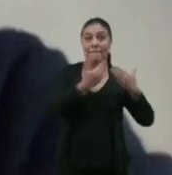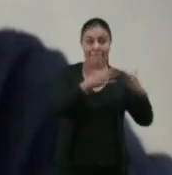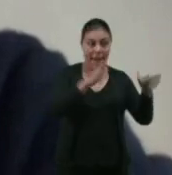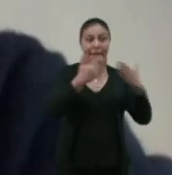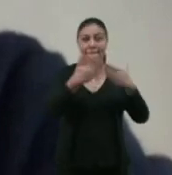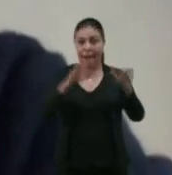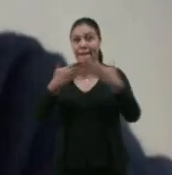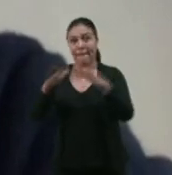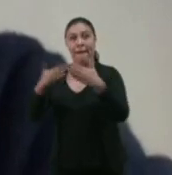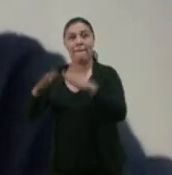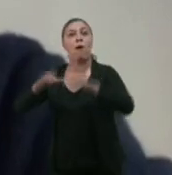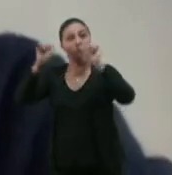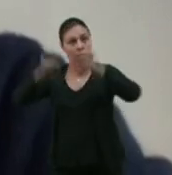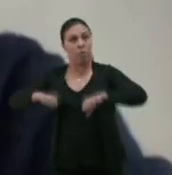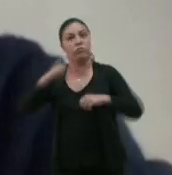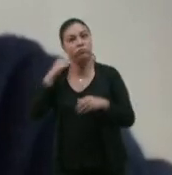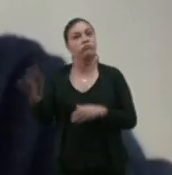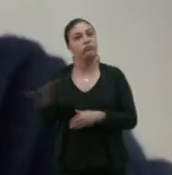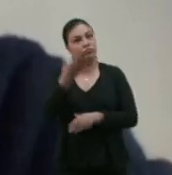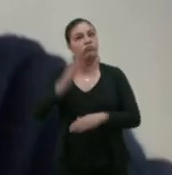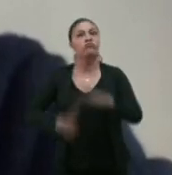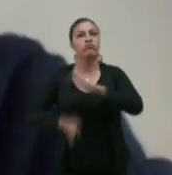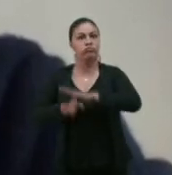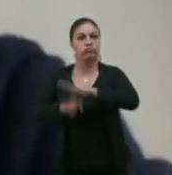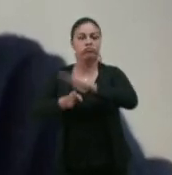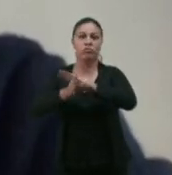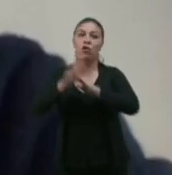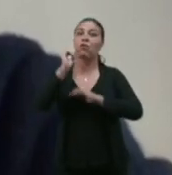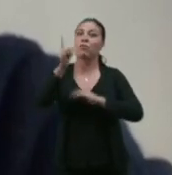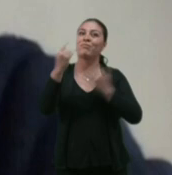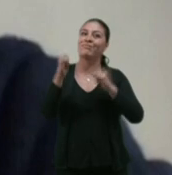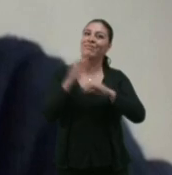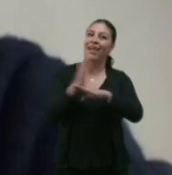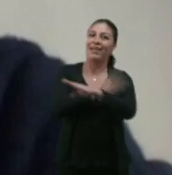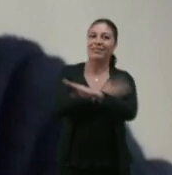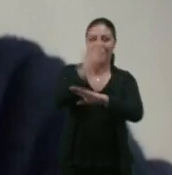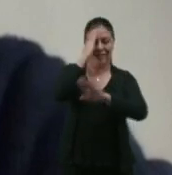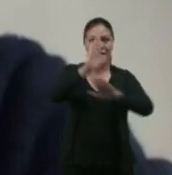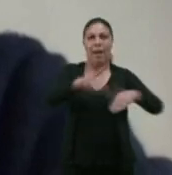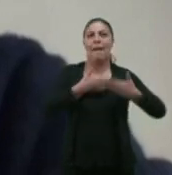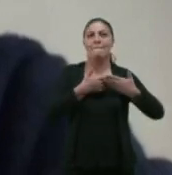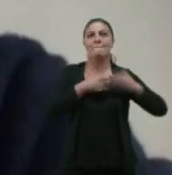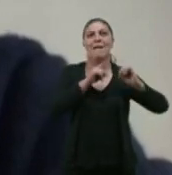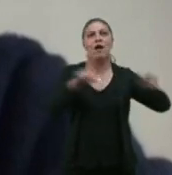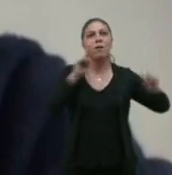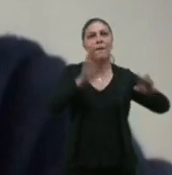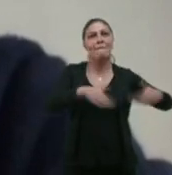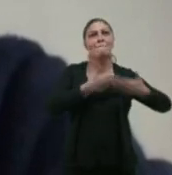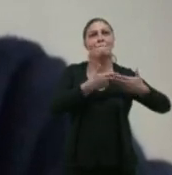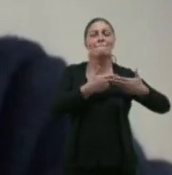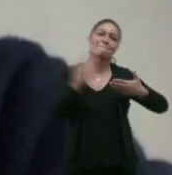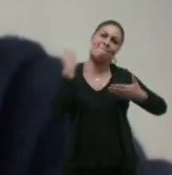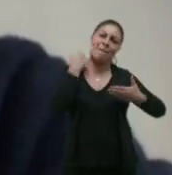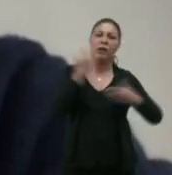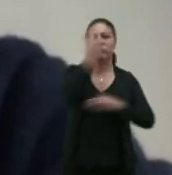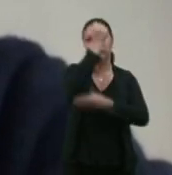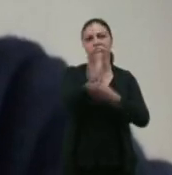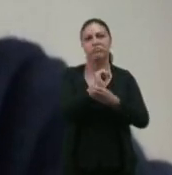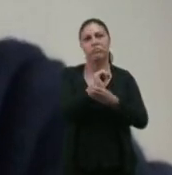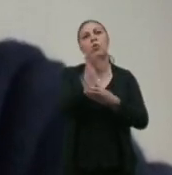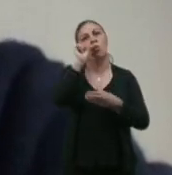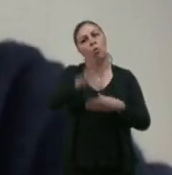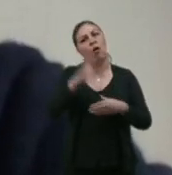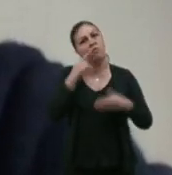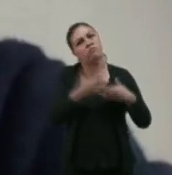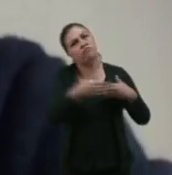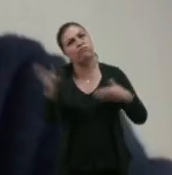y muchas veces la diferencia entre haber tenido que cerrar sus puertas y ir a la quiebra y poder seguir operando ha sido